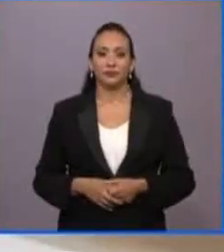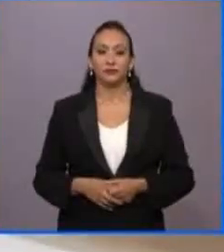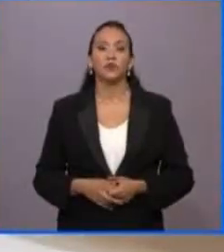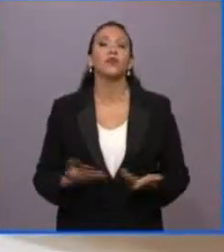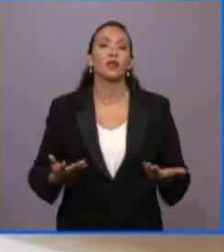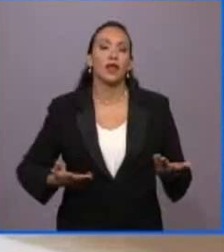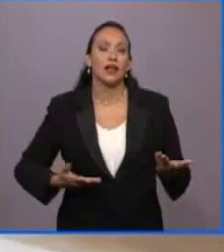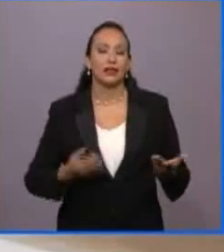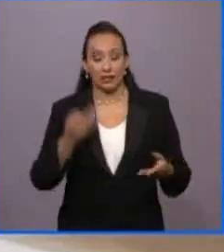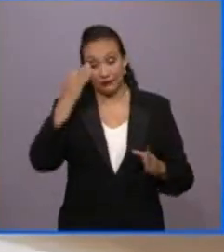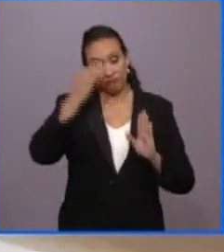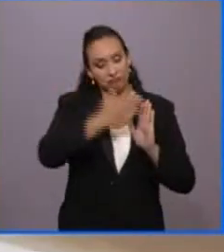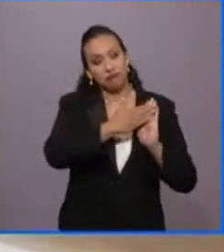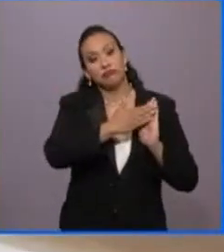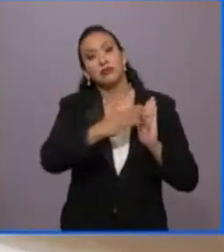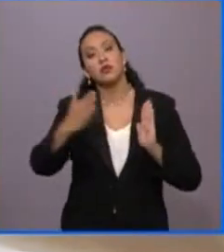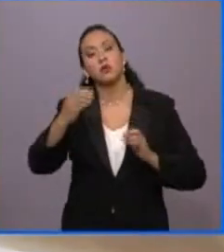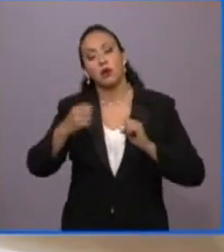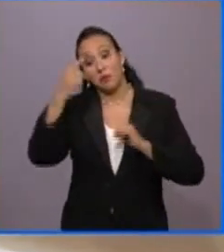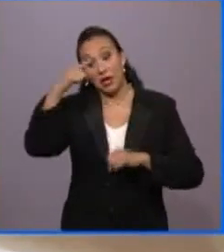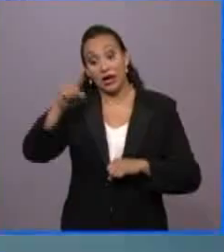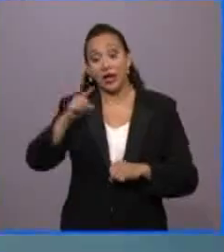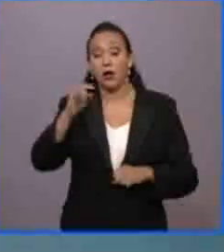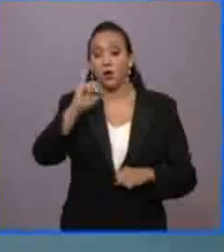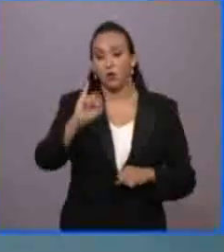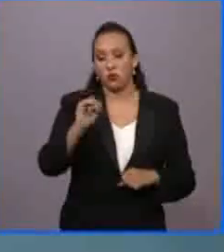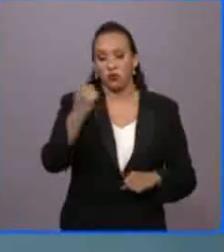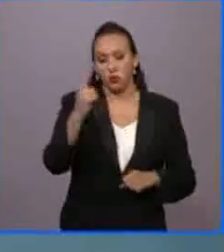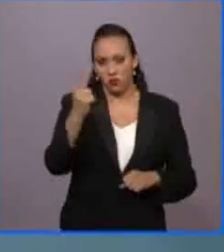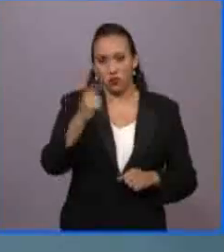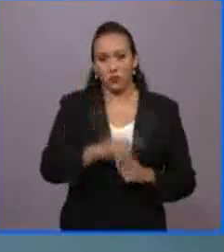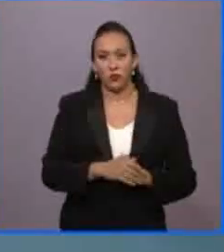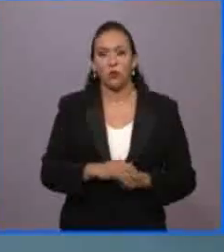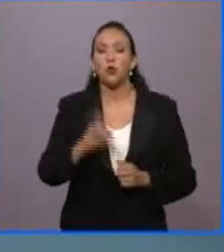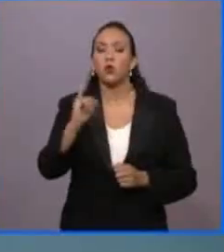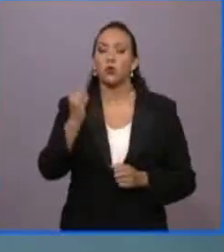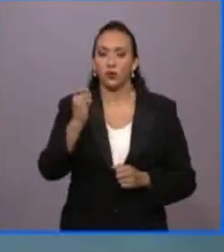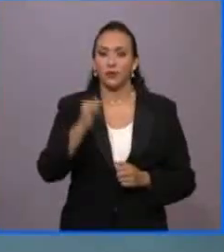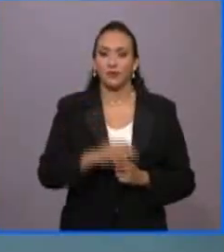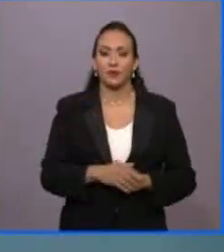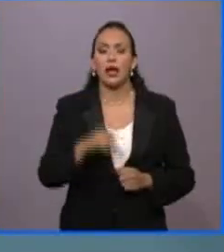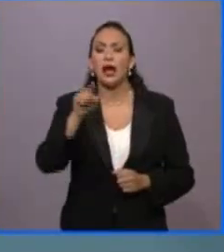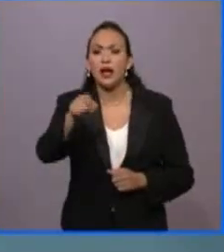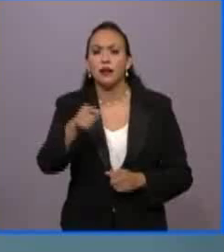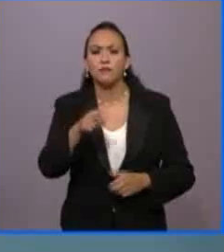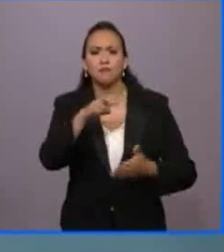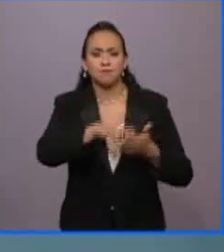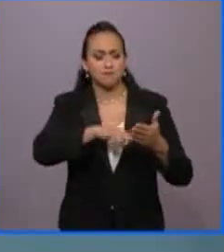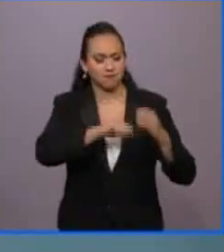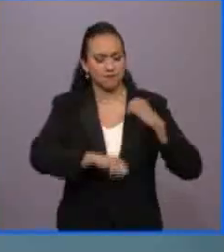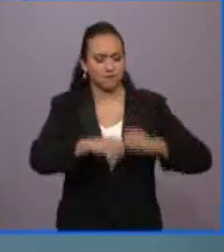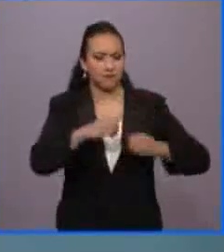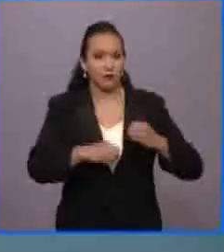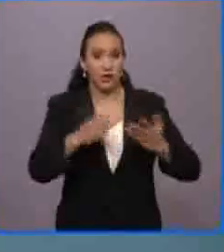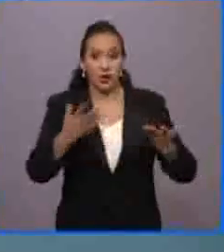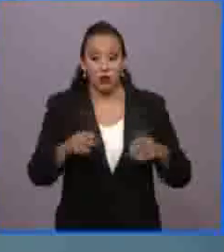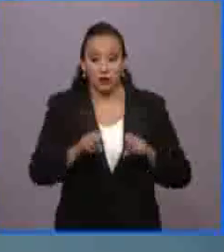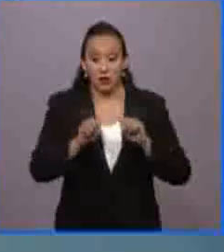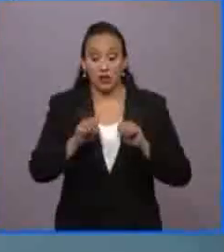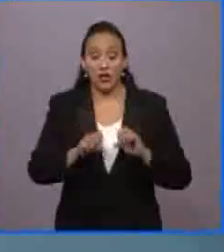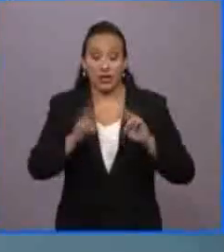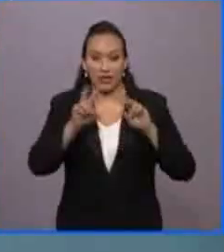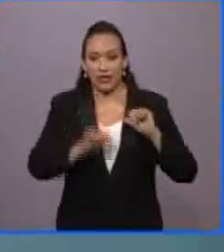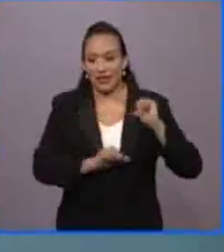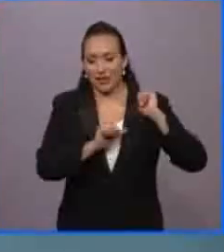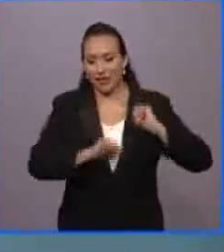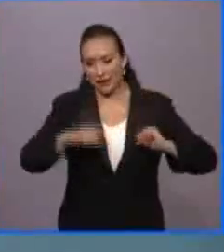En el marco de la jornada electoral del próximo 1 de junio, en la que se renovará al Poder Judicial, la Fiscalía Especializada en Materia de Delitos